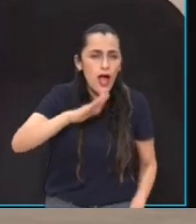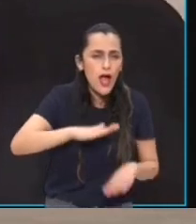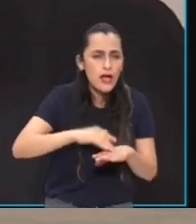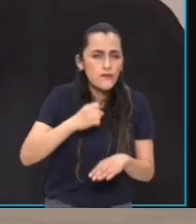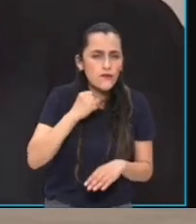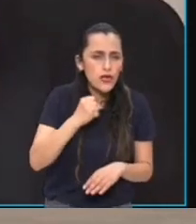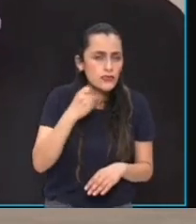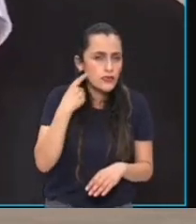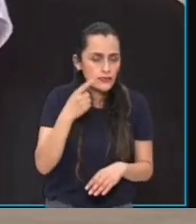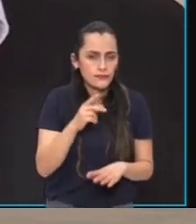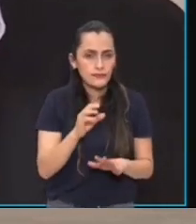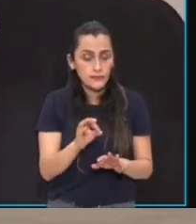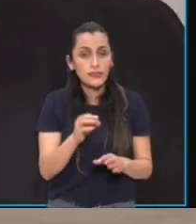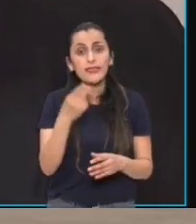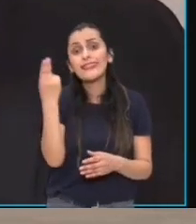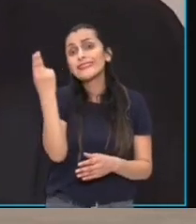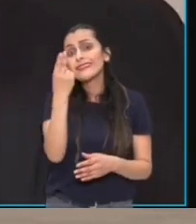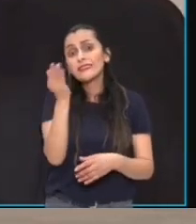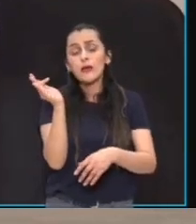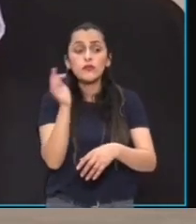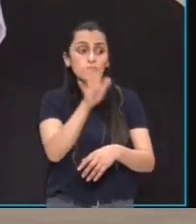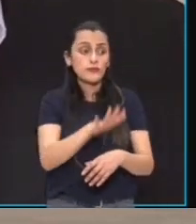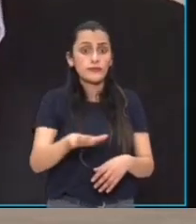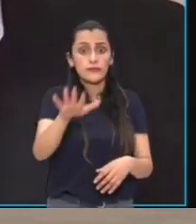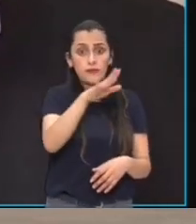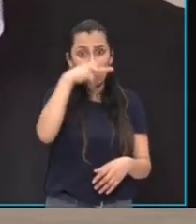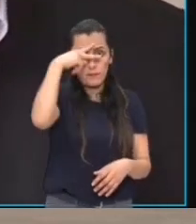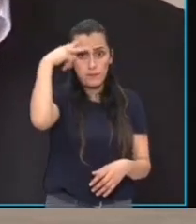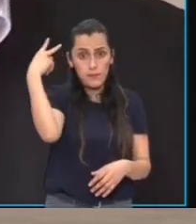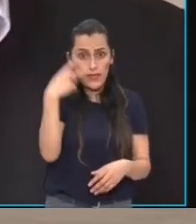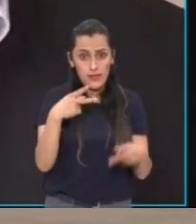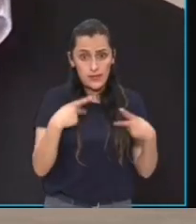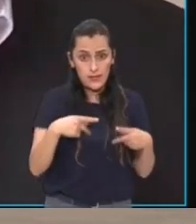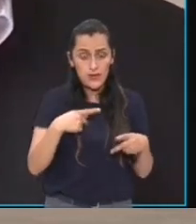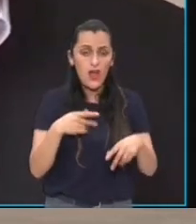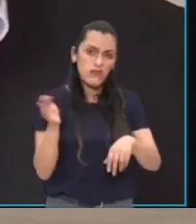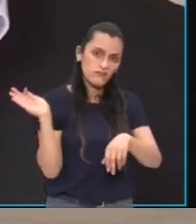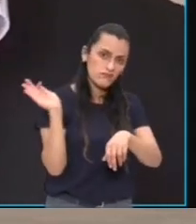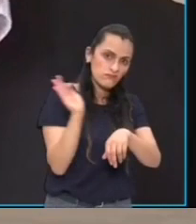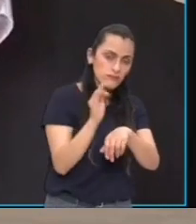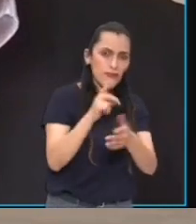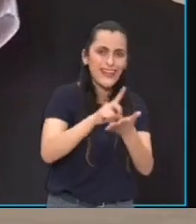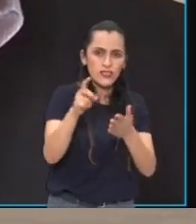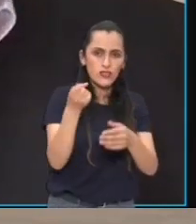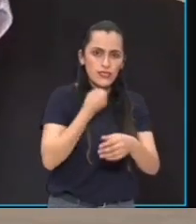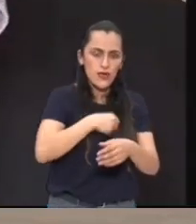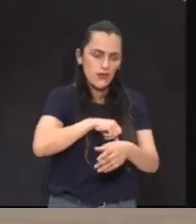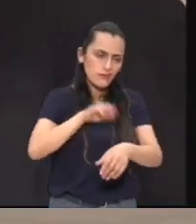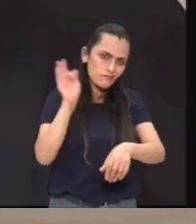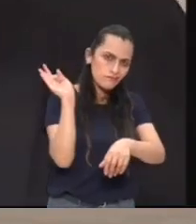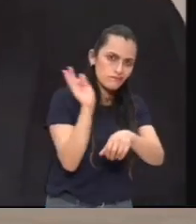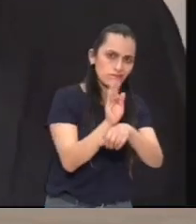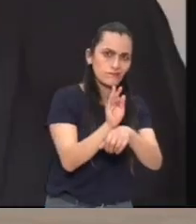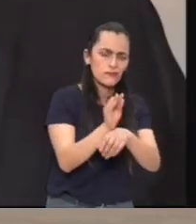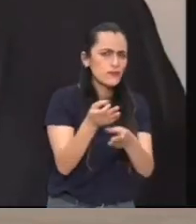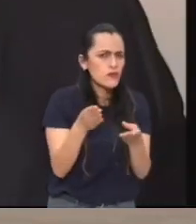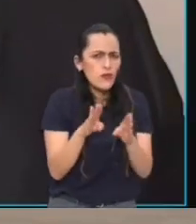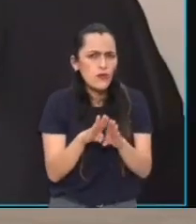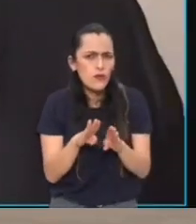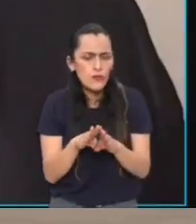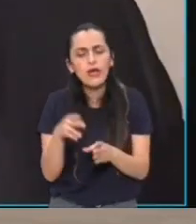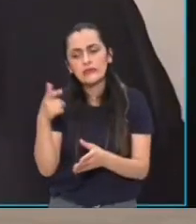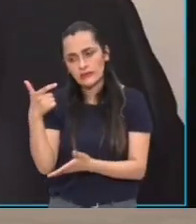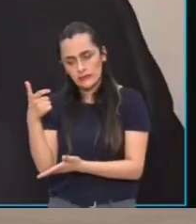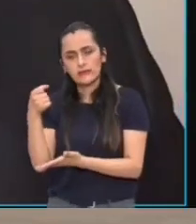derecho a la salud de todos los mexicanos. Y eso implica, sin ninguna duda, por supuesto, tener un presupuesto adecuado.